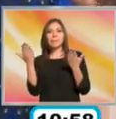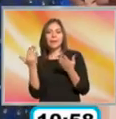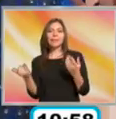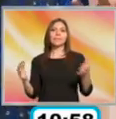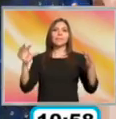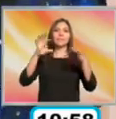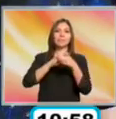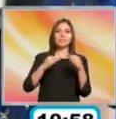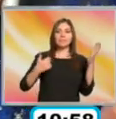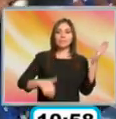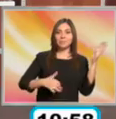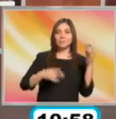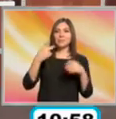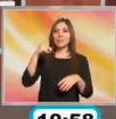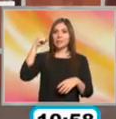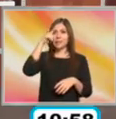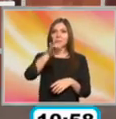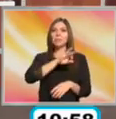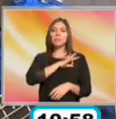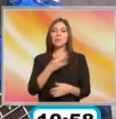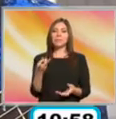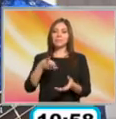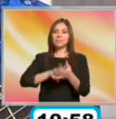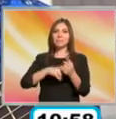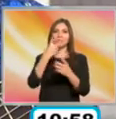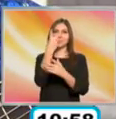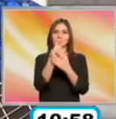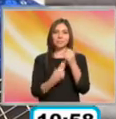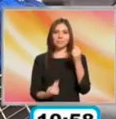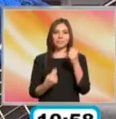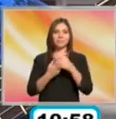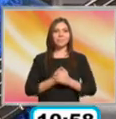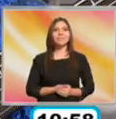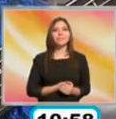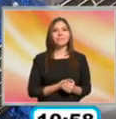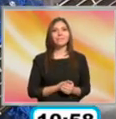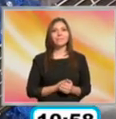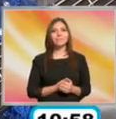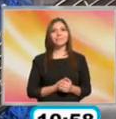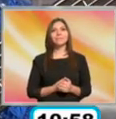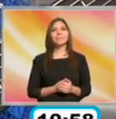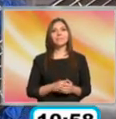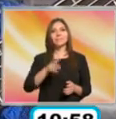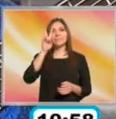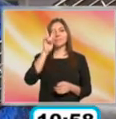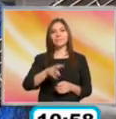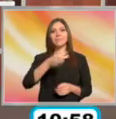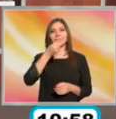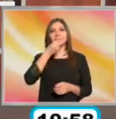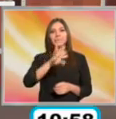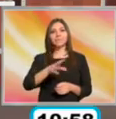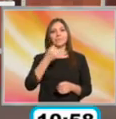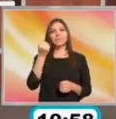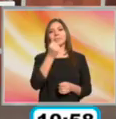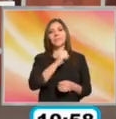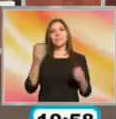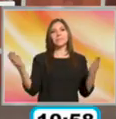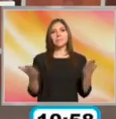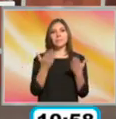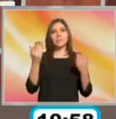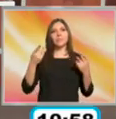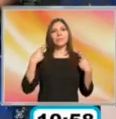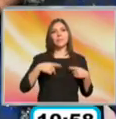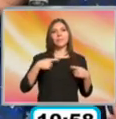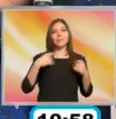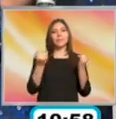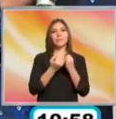y tocar el bajo, que es difícil. pero Sigue él lo tirando hace. la polilla, sigue No, no, tirando sí, la sí, sí, polilla. la verdad es un excelente bajista y pues excelente bailarín también, porque ya la gente